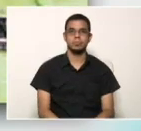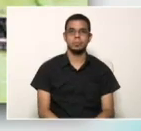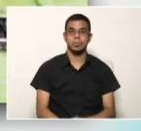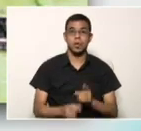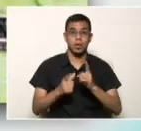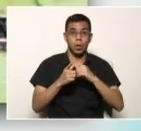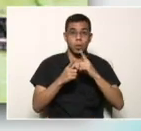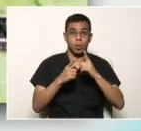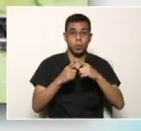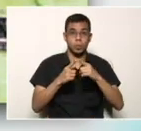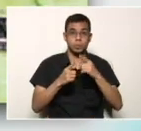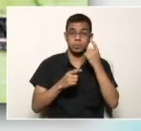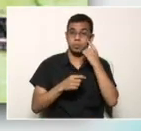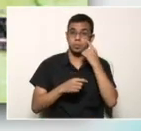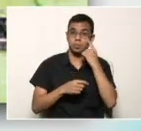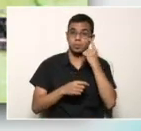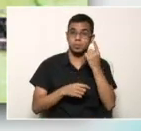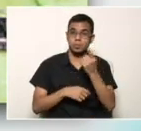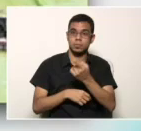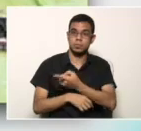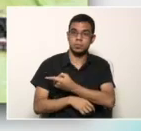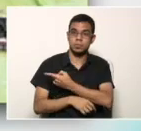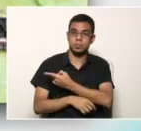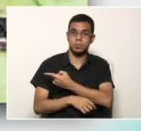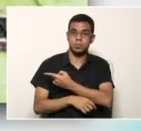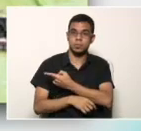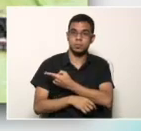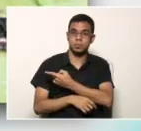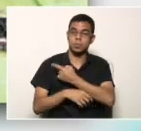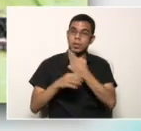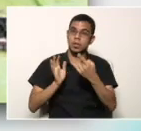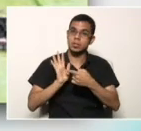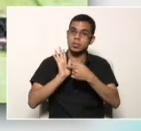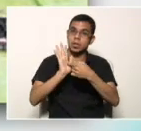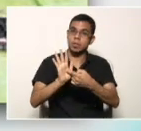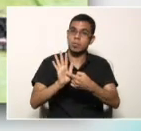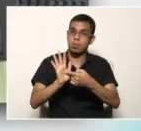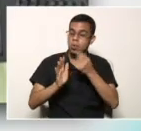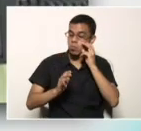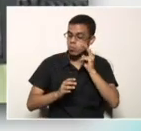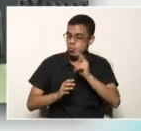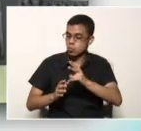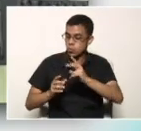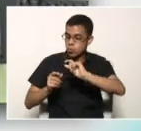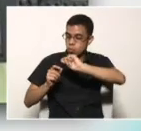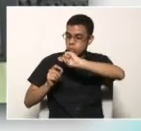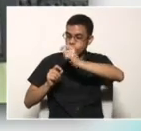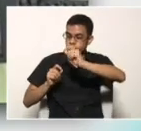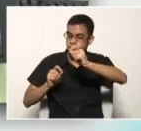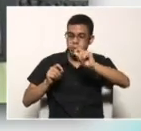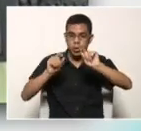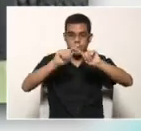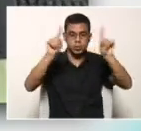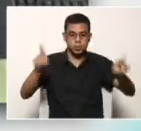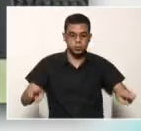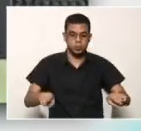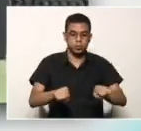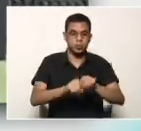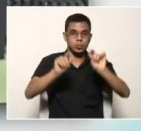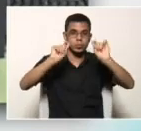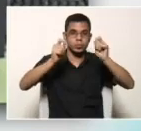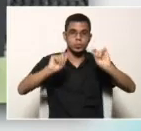quitada. Aquí le presento la computadora internamente con su fuente de poder, la unidad de CD o DVD,